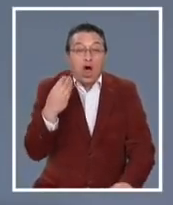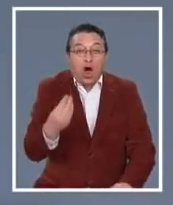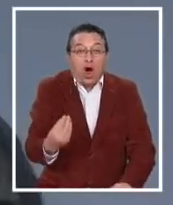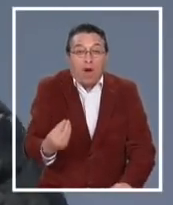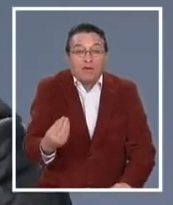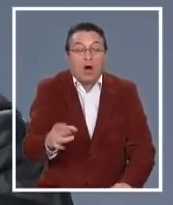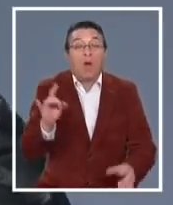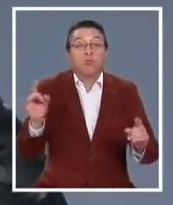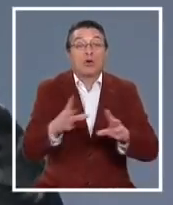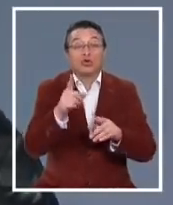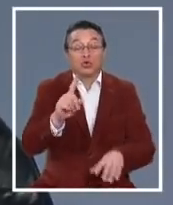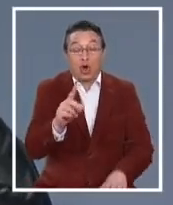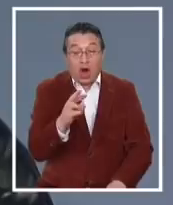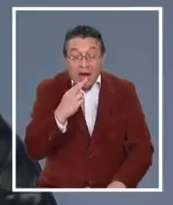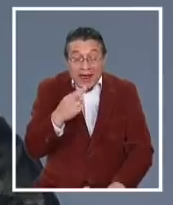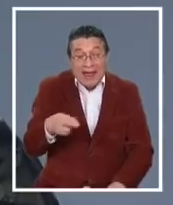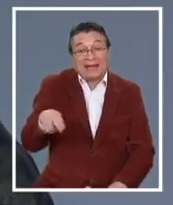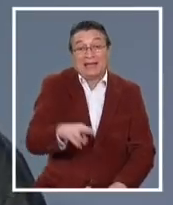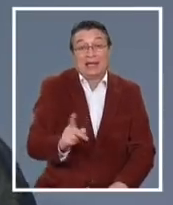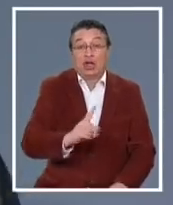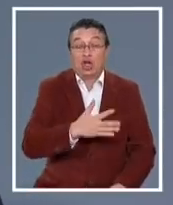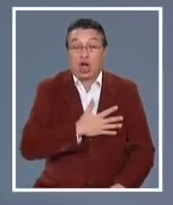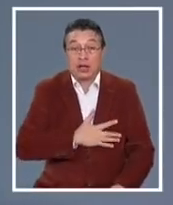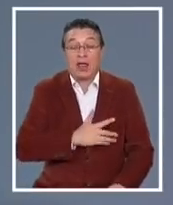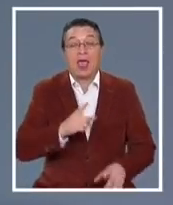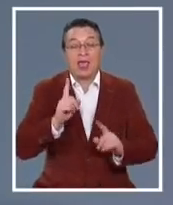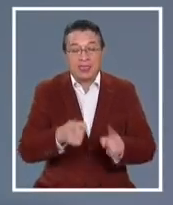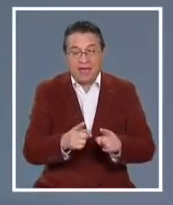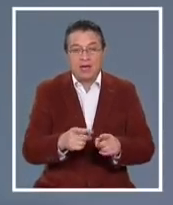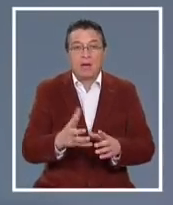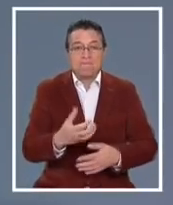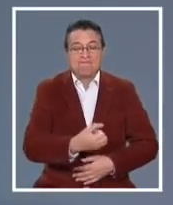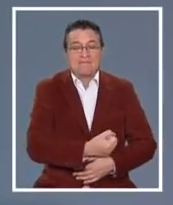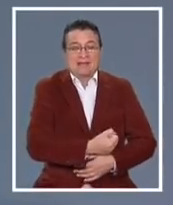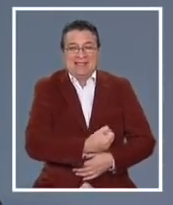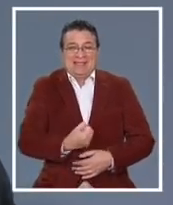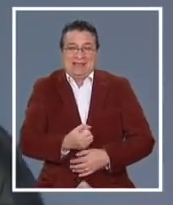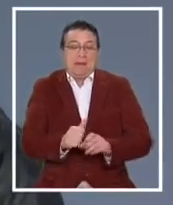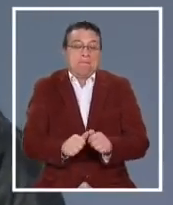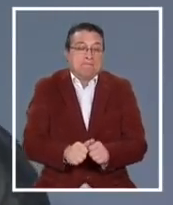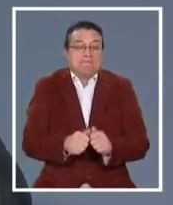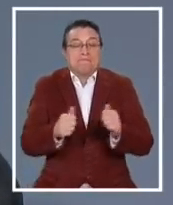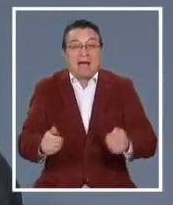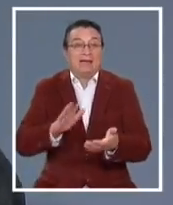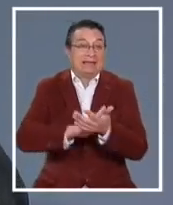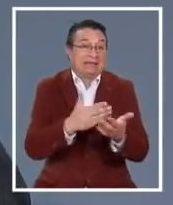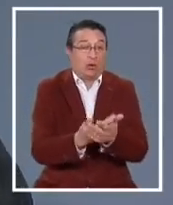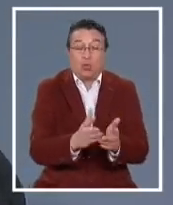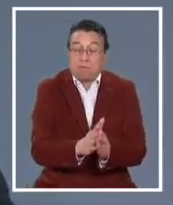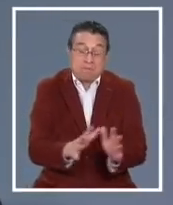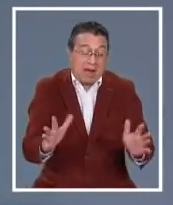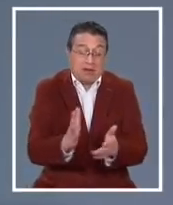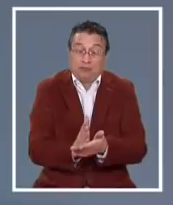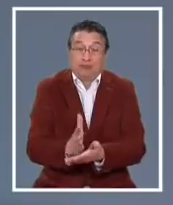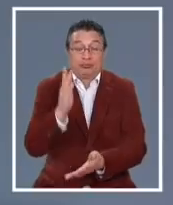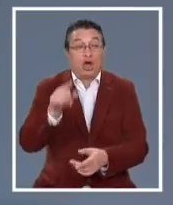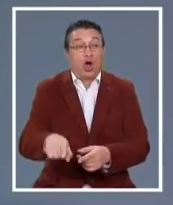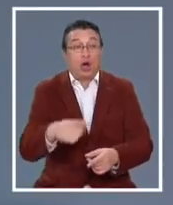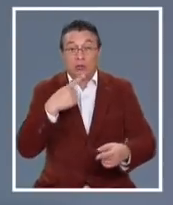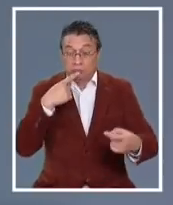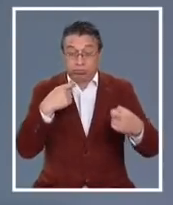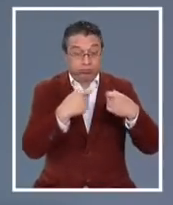si tú no quieres repetir este escenario, tienes que apretar más sanitariamente y ojo que el debate hoy